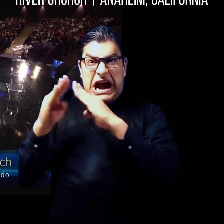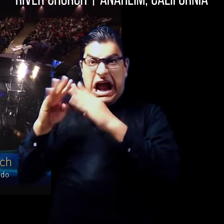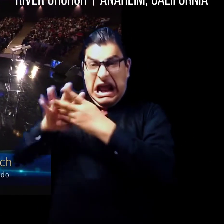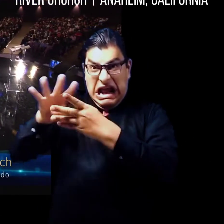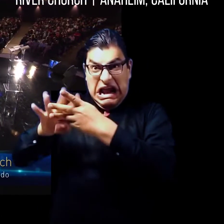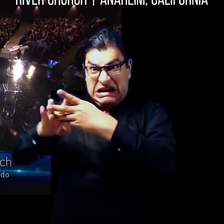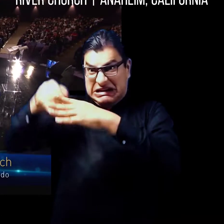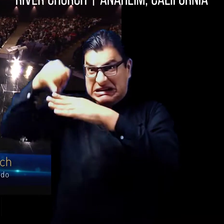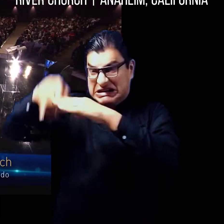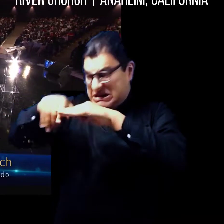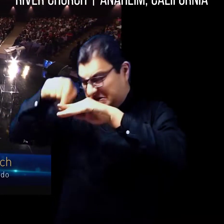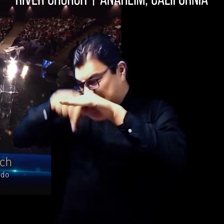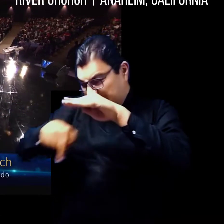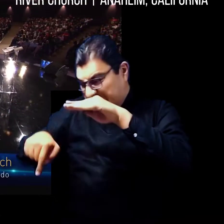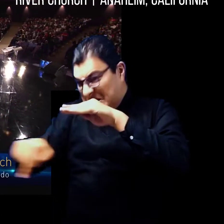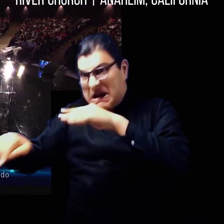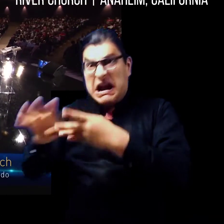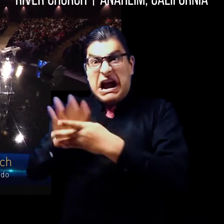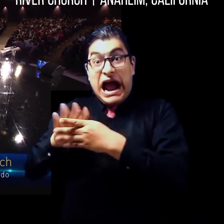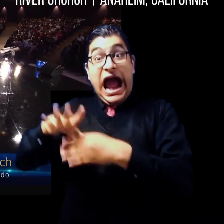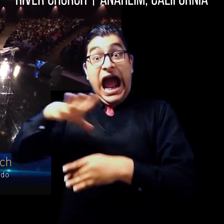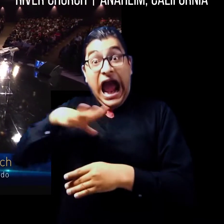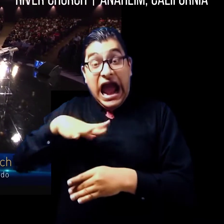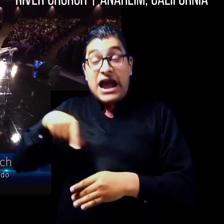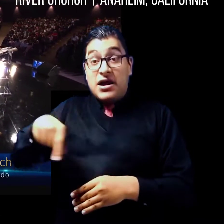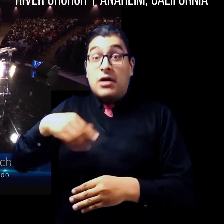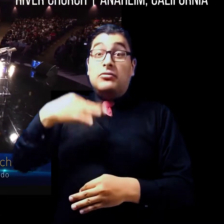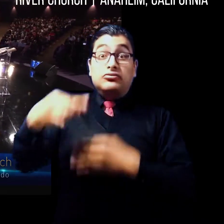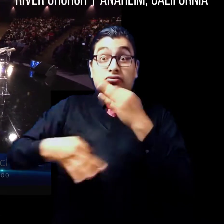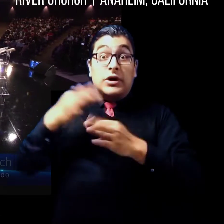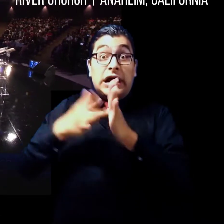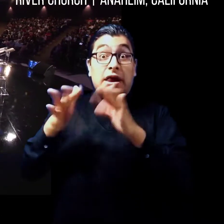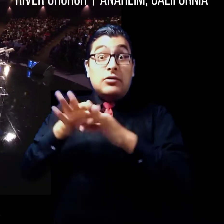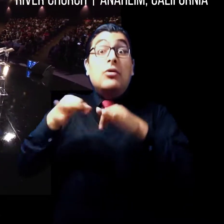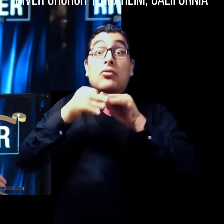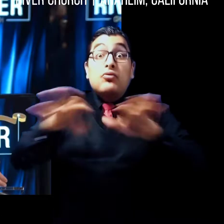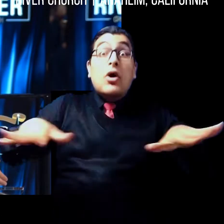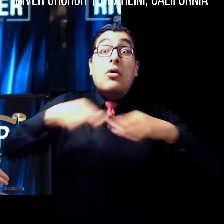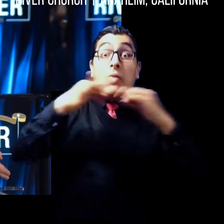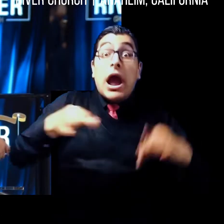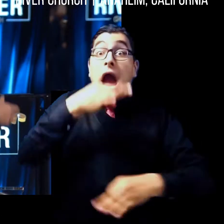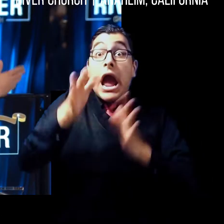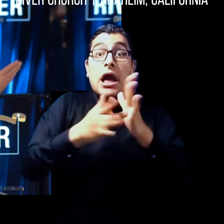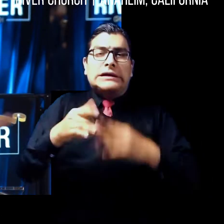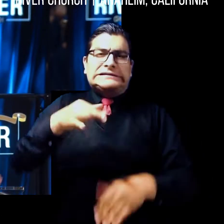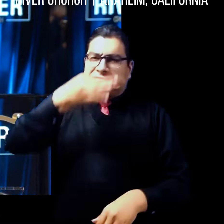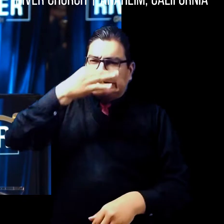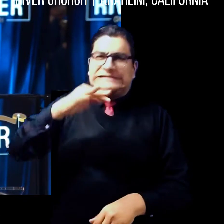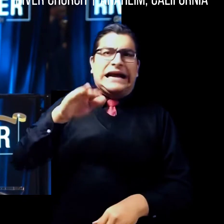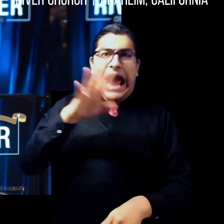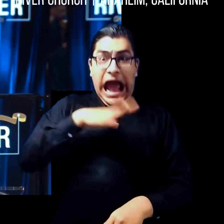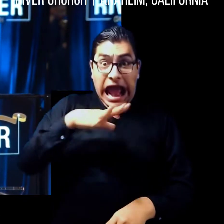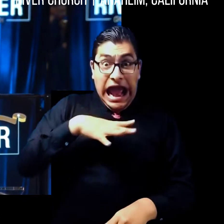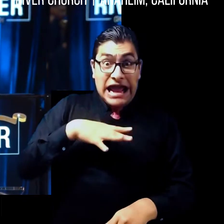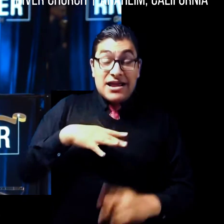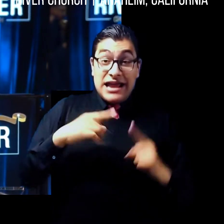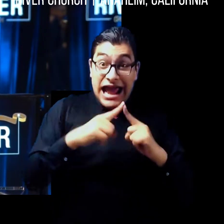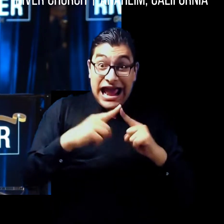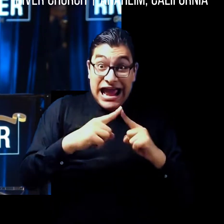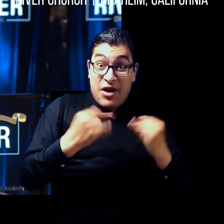las Escrituras. Son los días en que las buenas nuevas eran noticias frescas. Todavía no había iglesias como